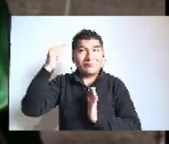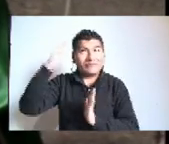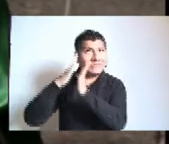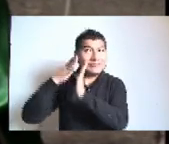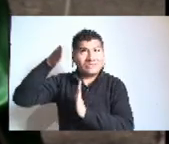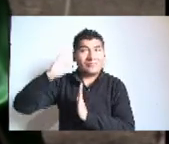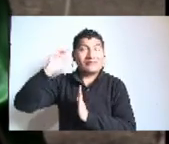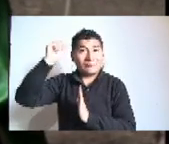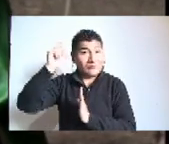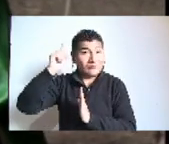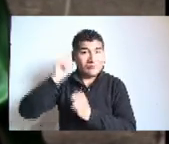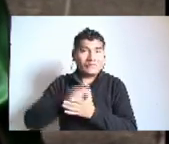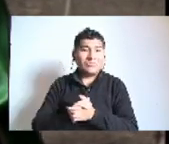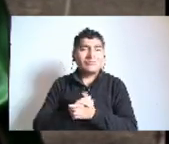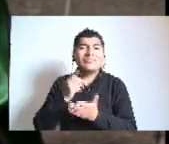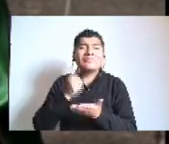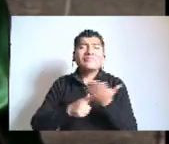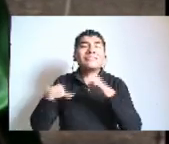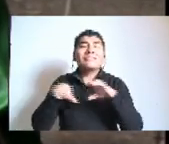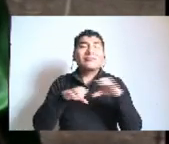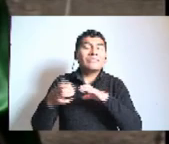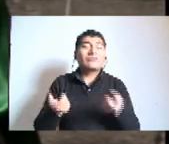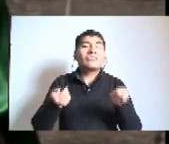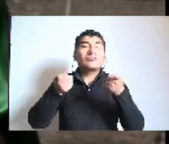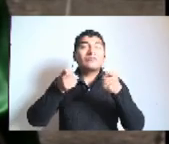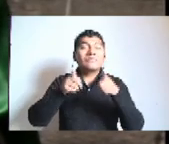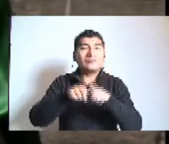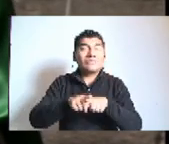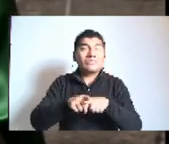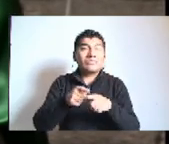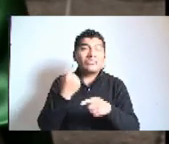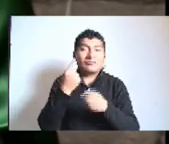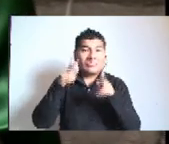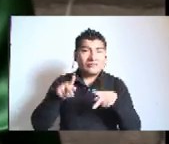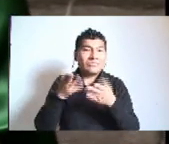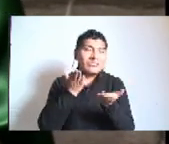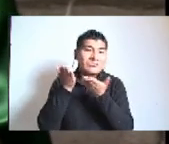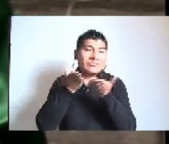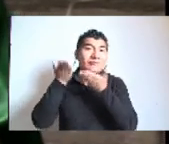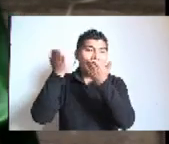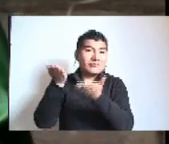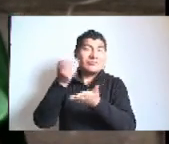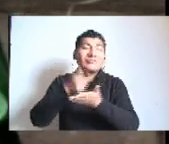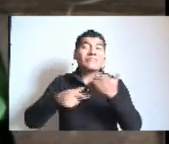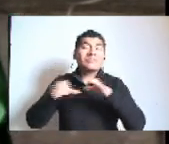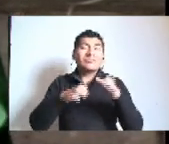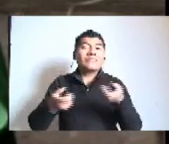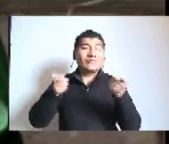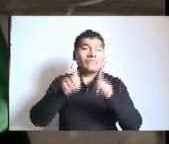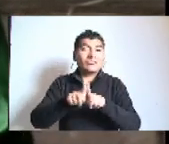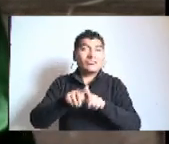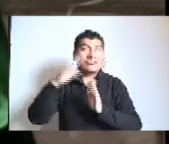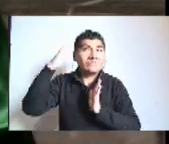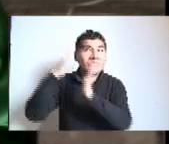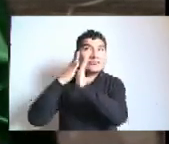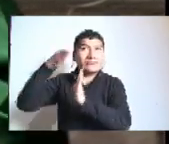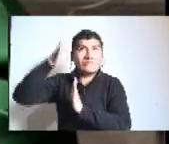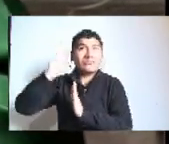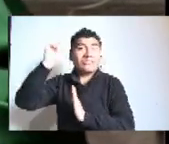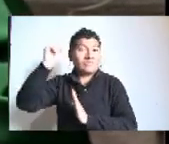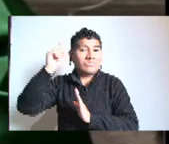de Dios. ¿Qué hacer durante este servicio? ¿Qué hacer cuando uno está delante de